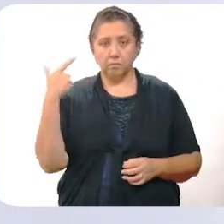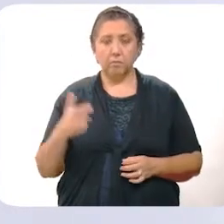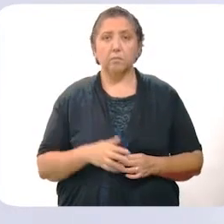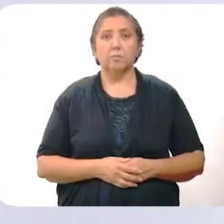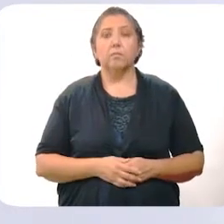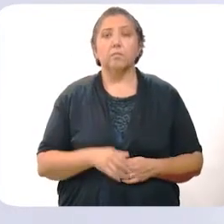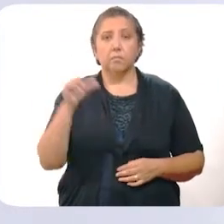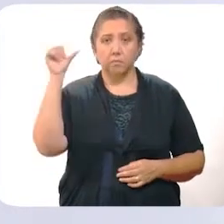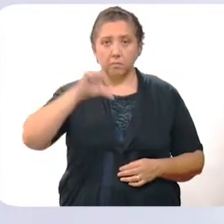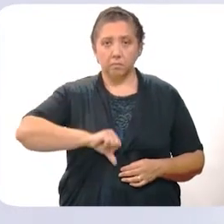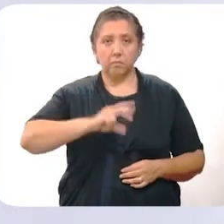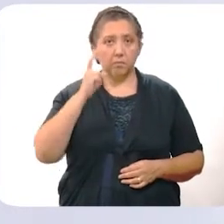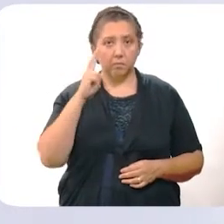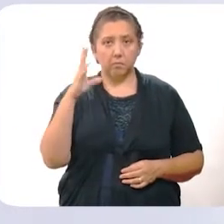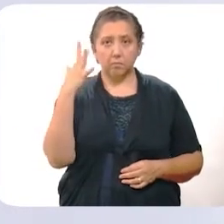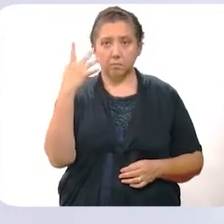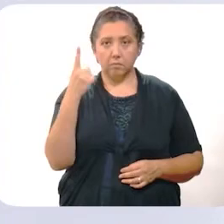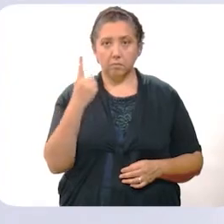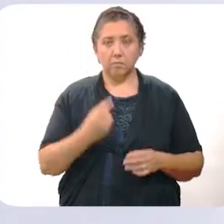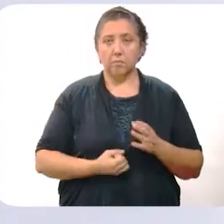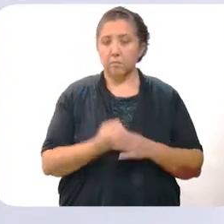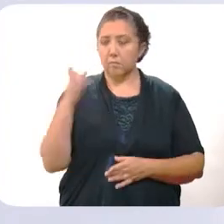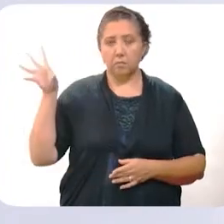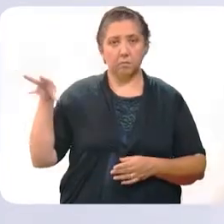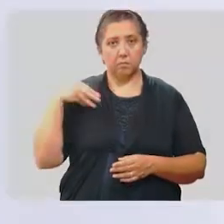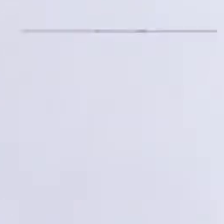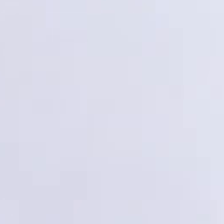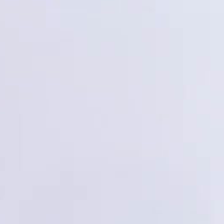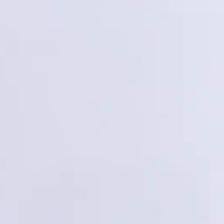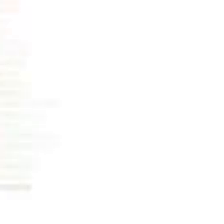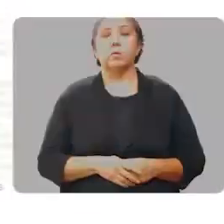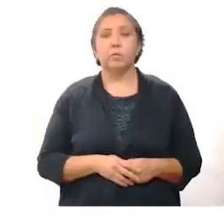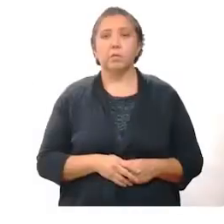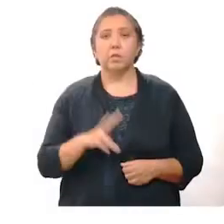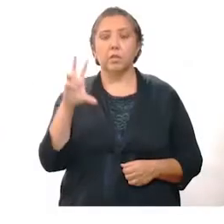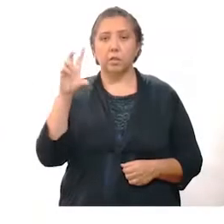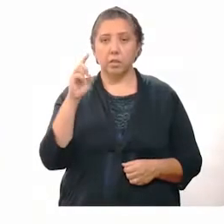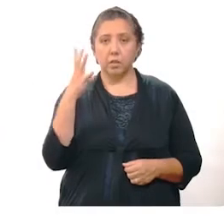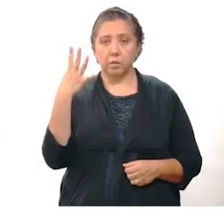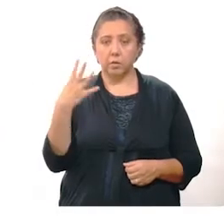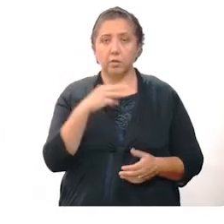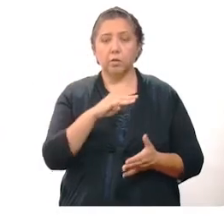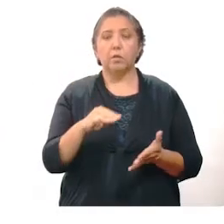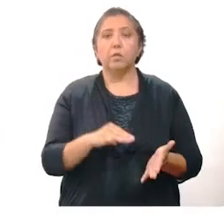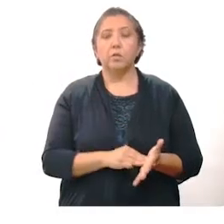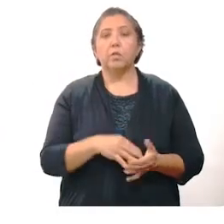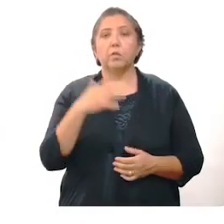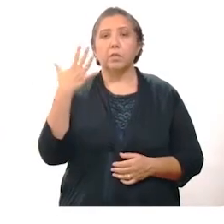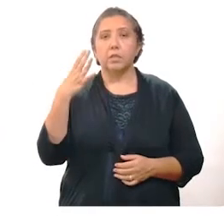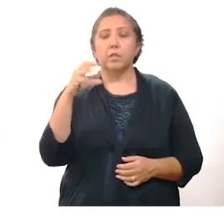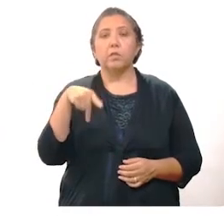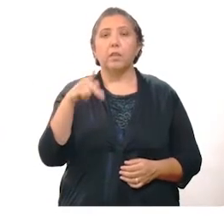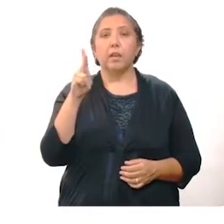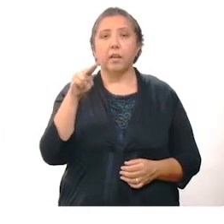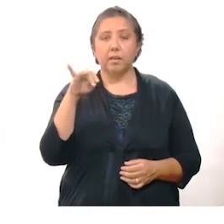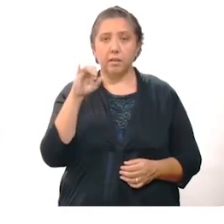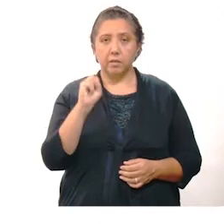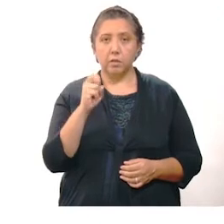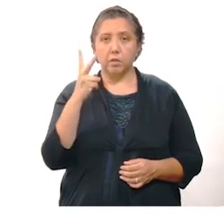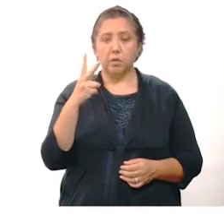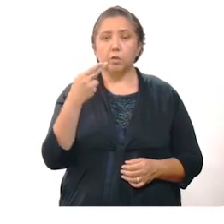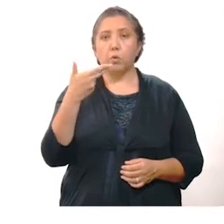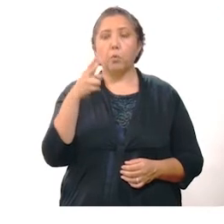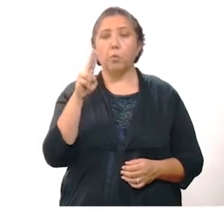34.977. Hoy se detectaron 51 nuevos contagios de coronavirus, 34 en Mérida, 5 en Canacín, 2